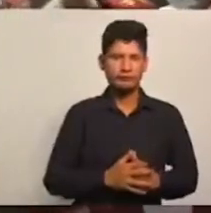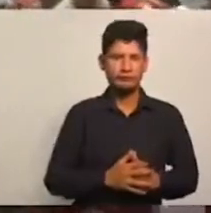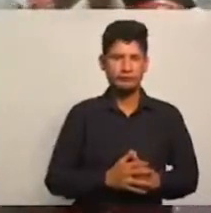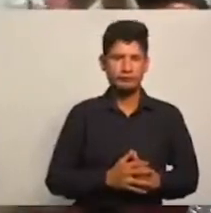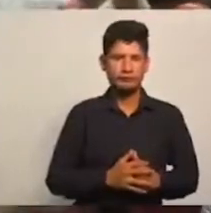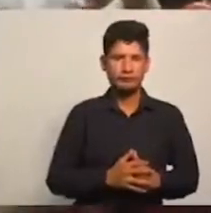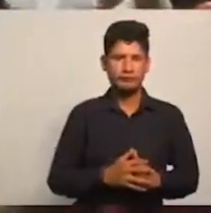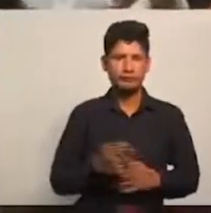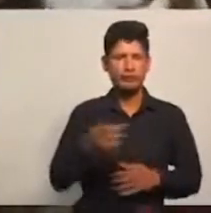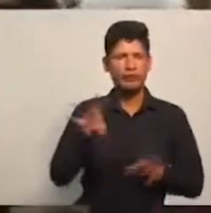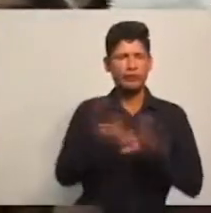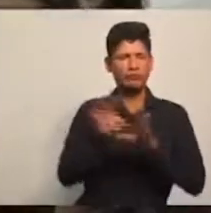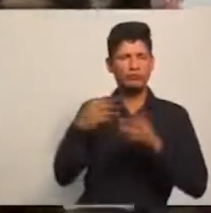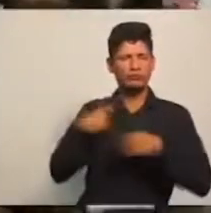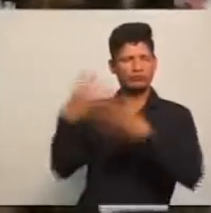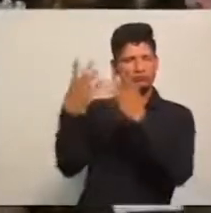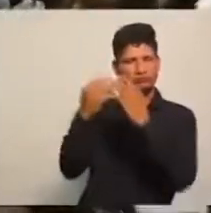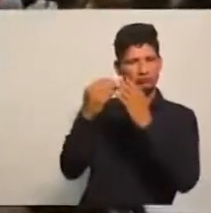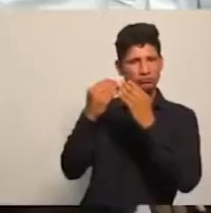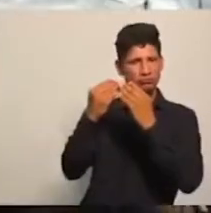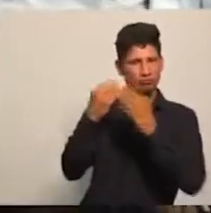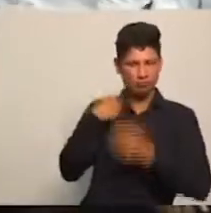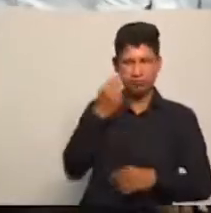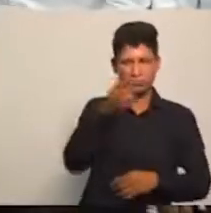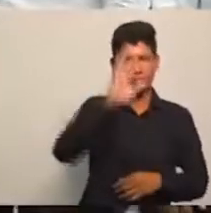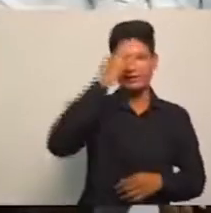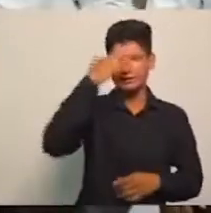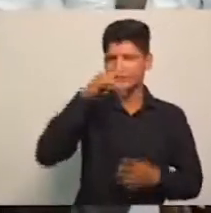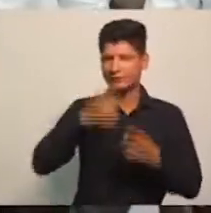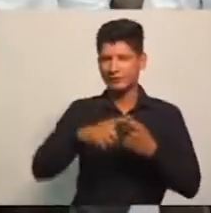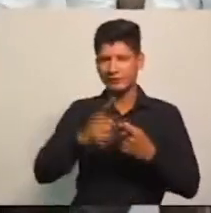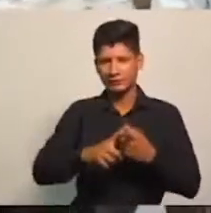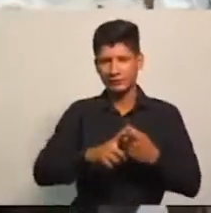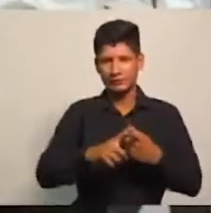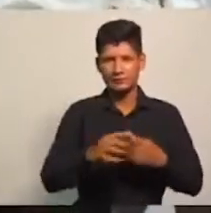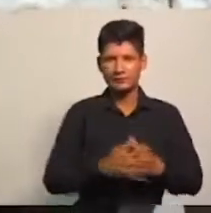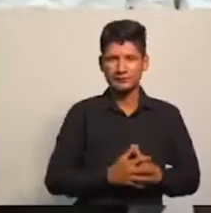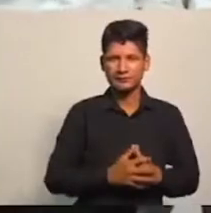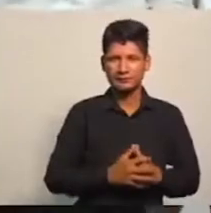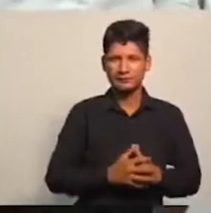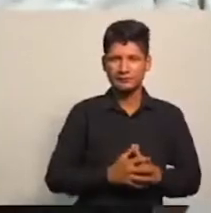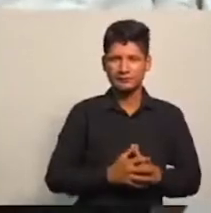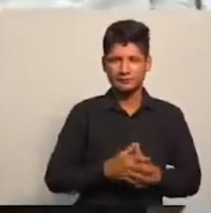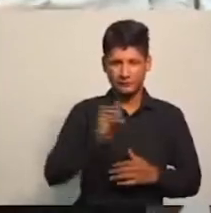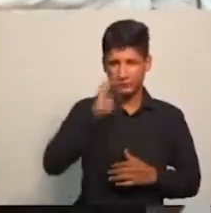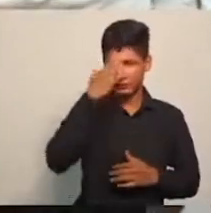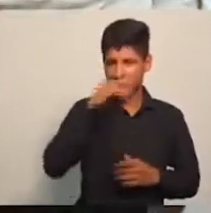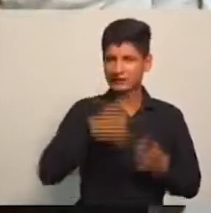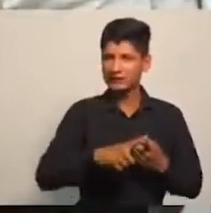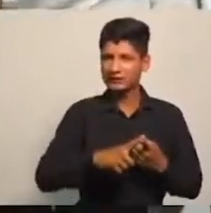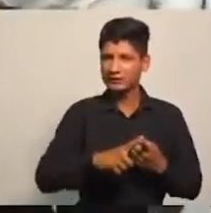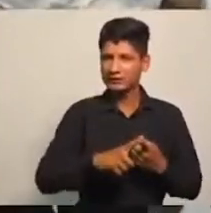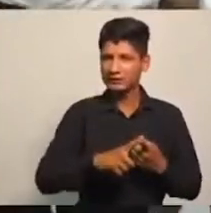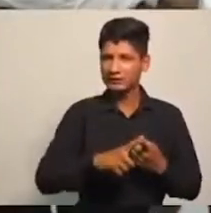nos enseñó, ya saben quién. ¿Sí saben quién?